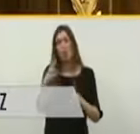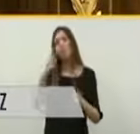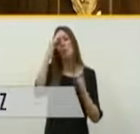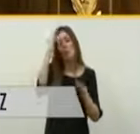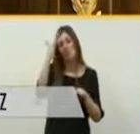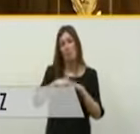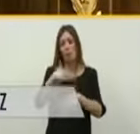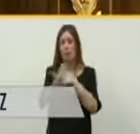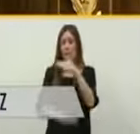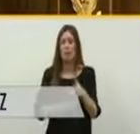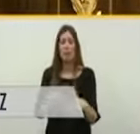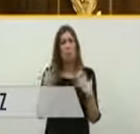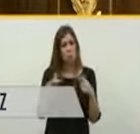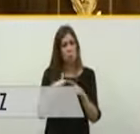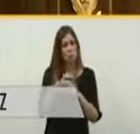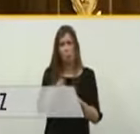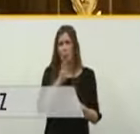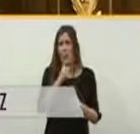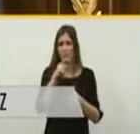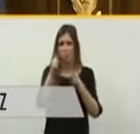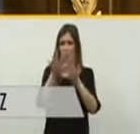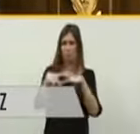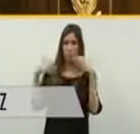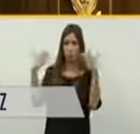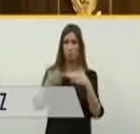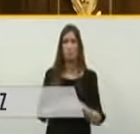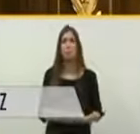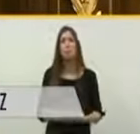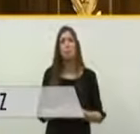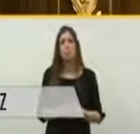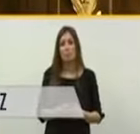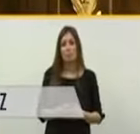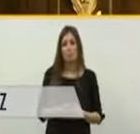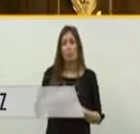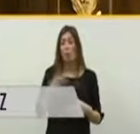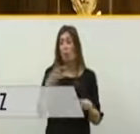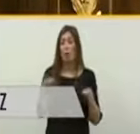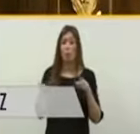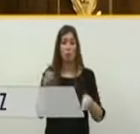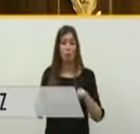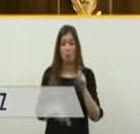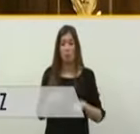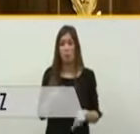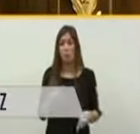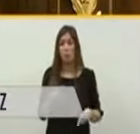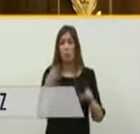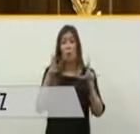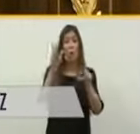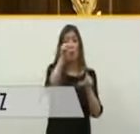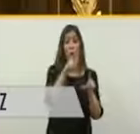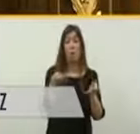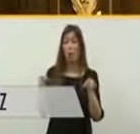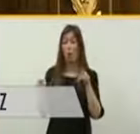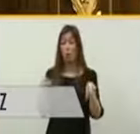en la complicada orografía de la Cámara. El abrazo de Genovés y la rendición de Breda. Usar uno u otro cuadro para resumir el acuerdo entre